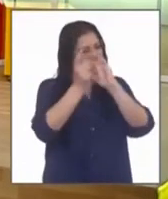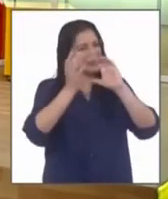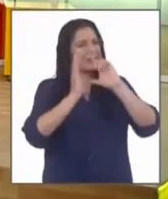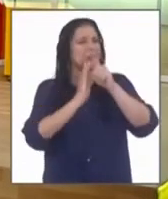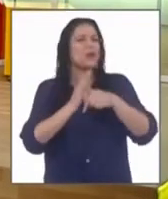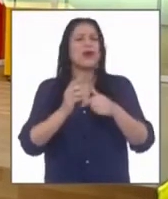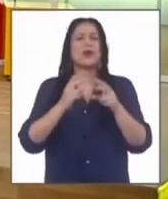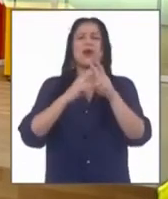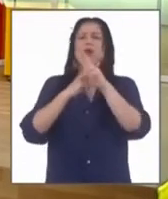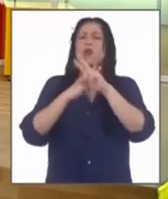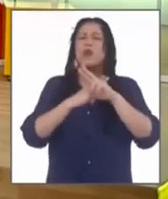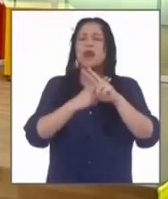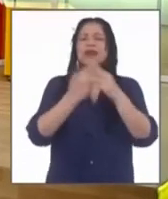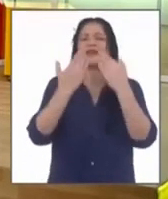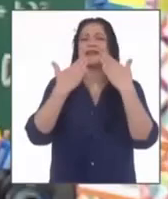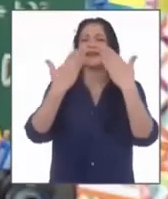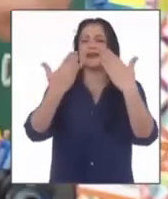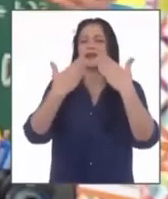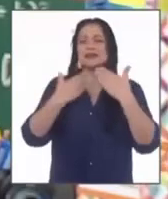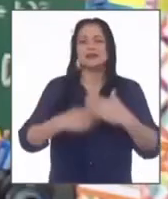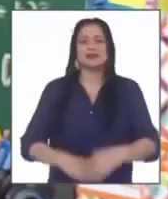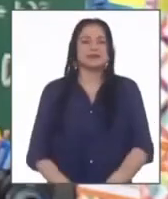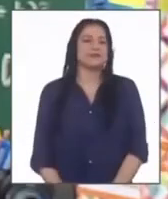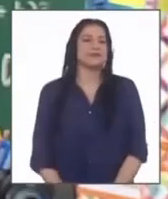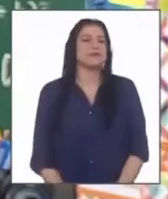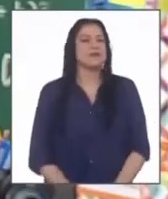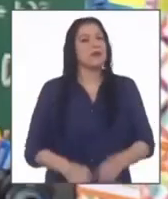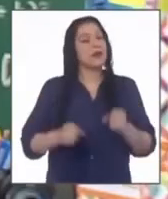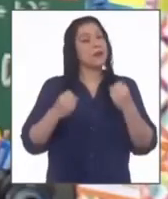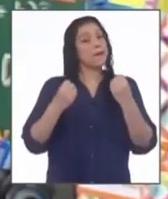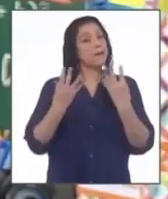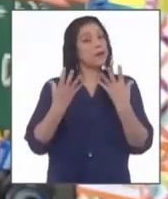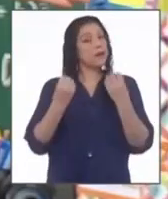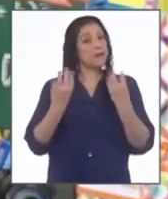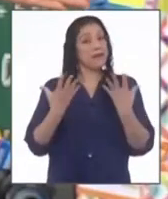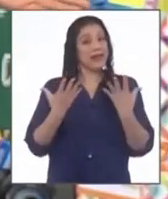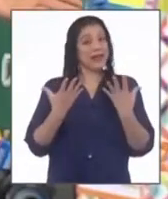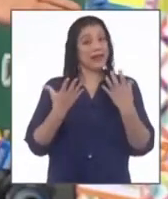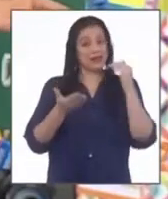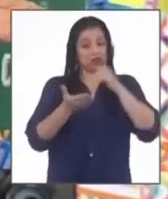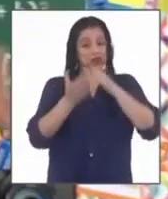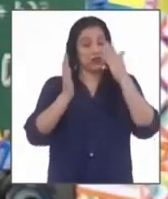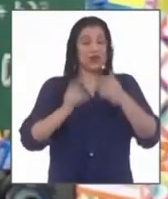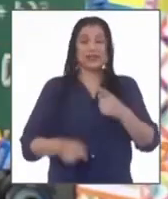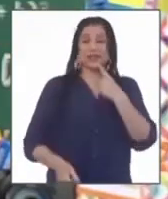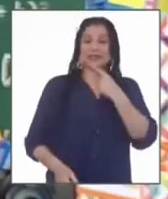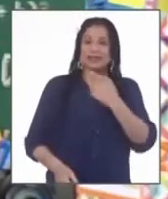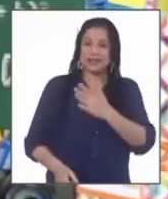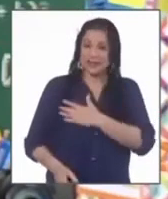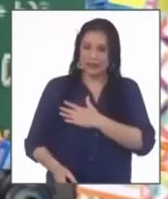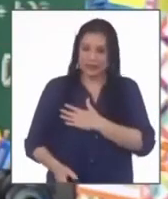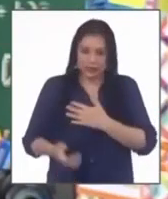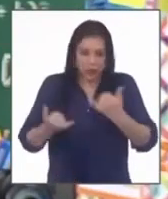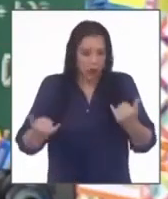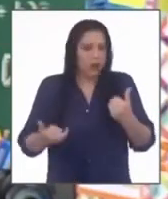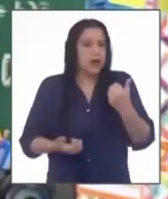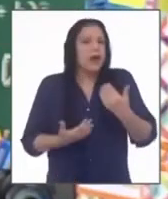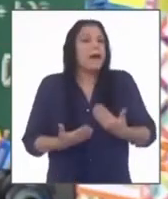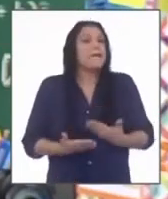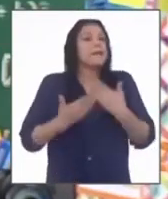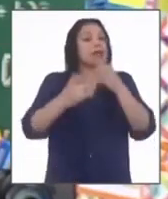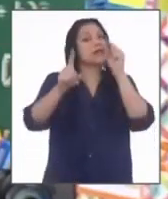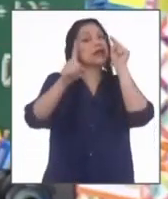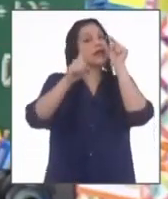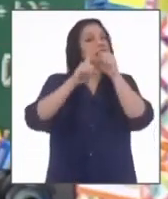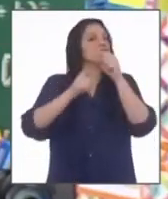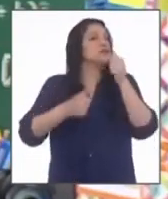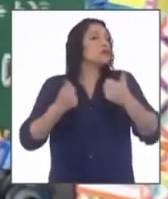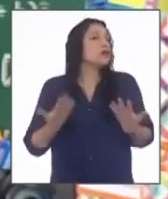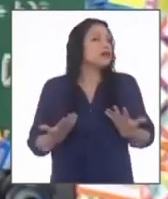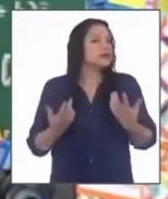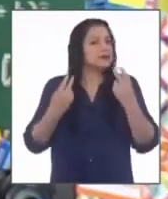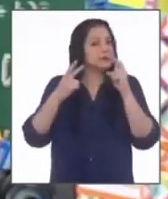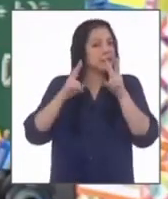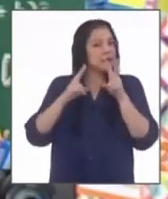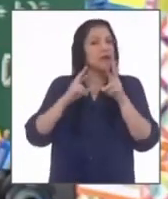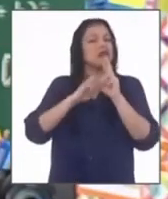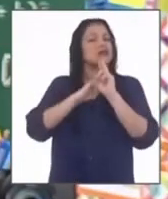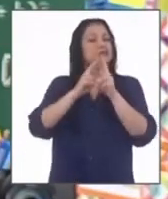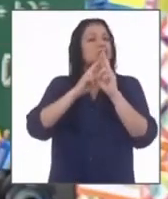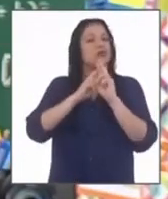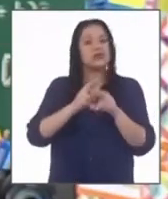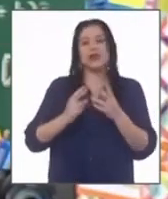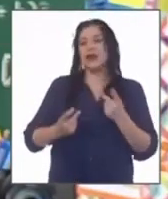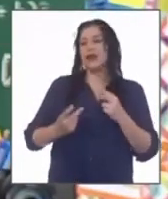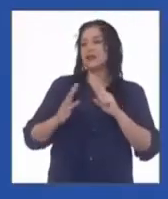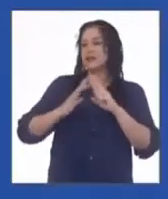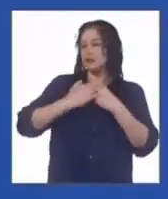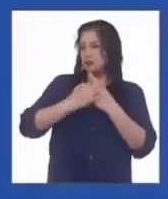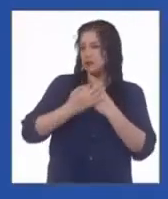Cuídese mucho, gracias. Muy bien, estudiantes de quinto de secundaria. Toca ahora plantear el reto que consiste en responder la